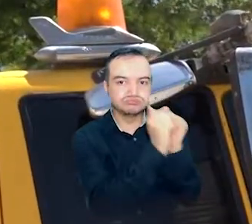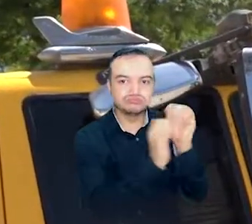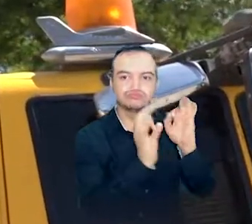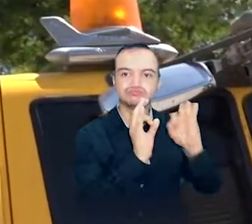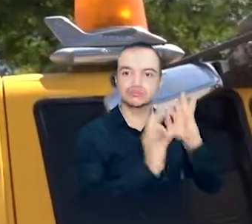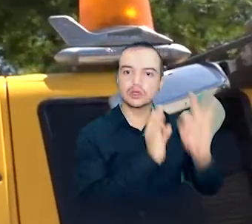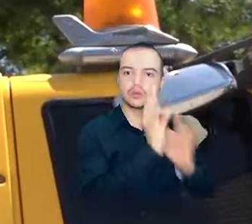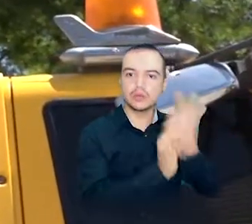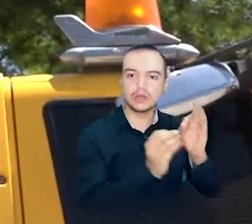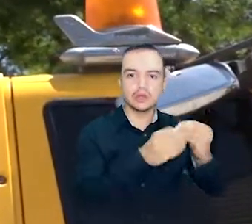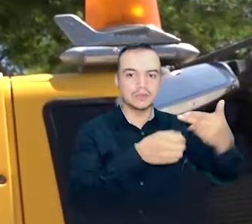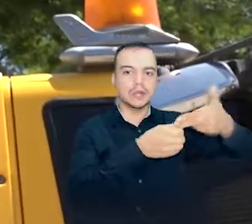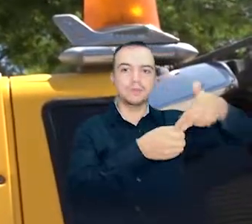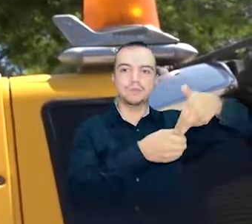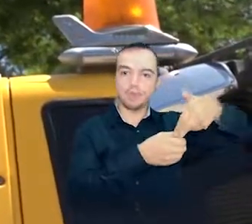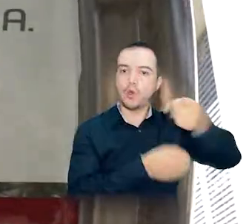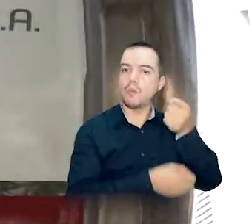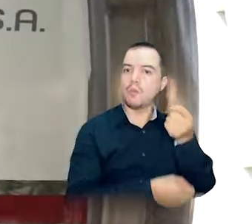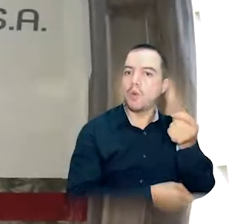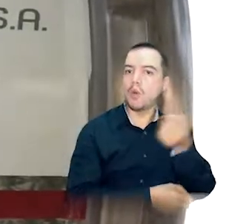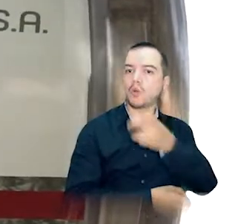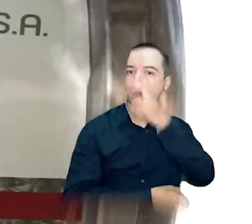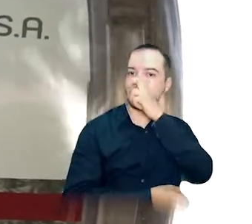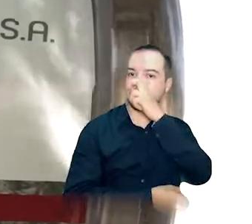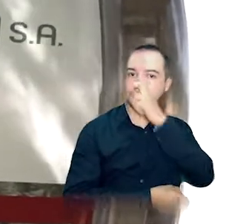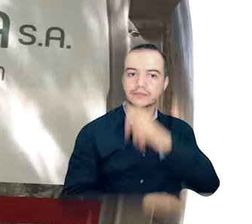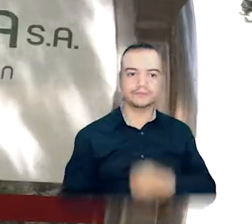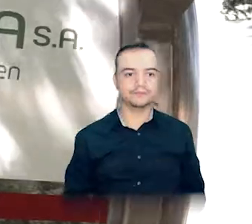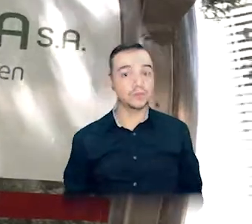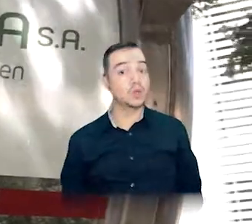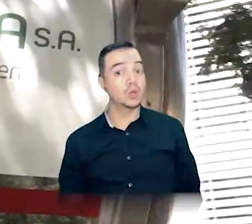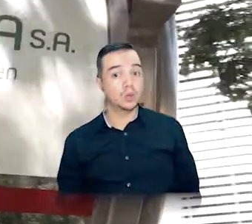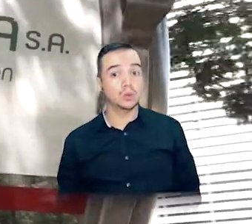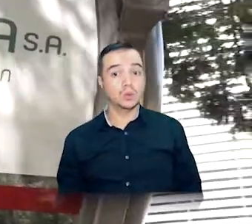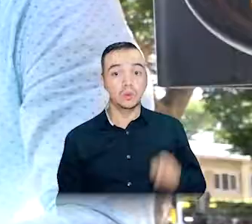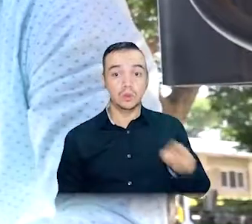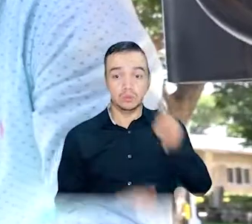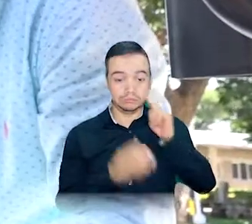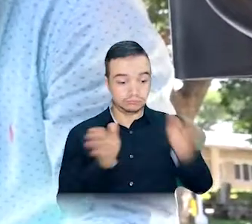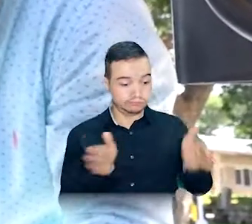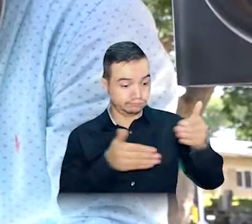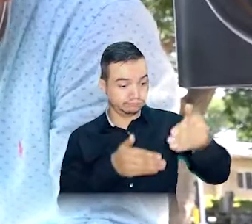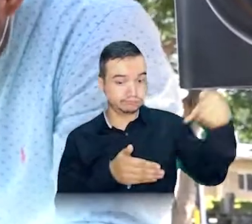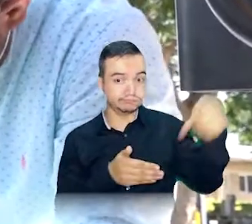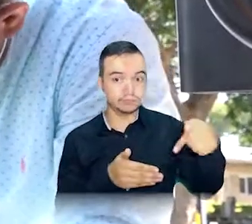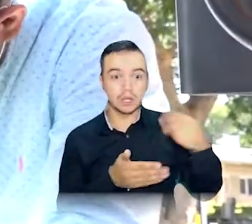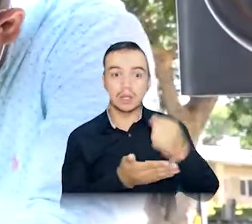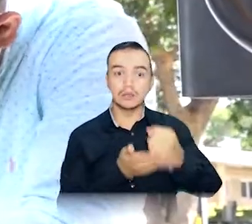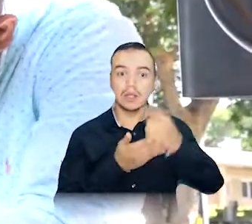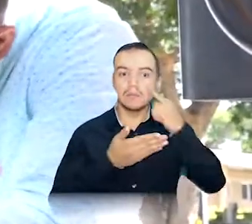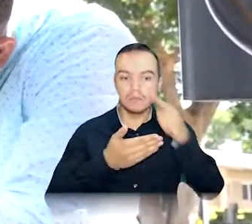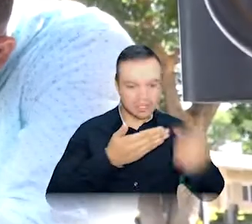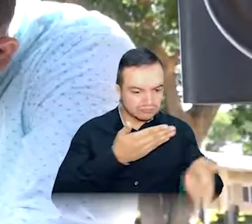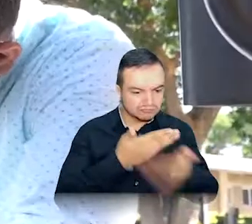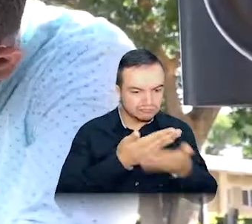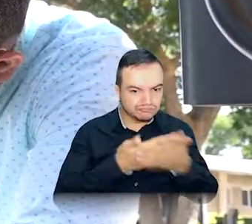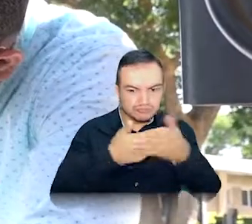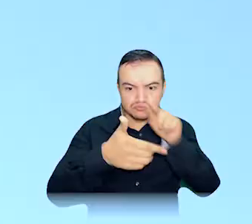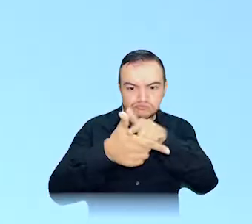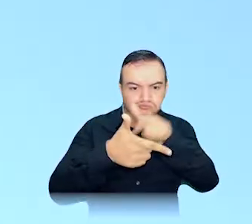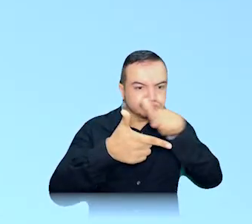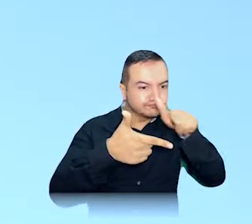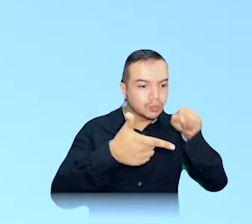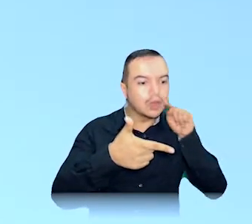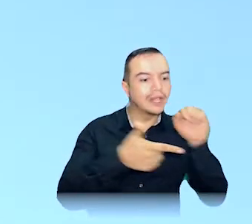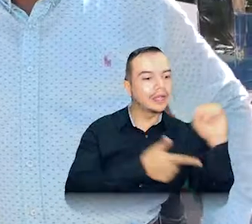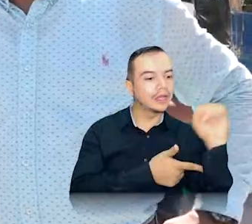autopartes, de rendimiento de combustible. El analizador de gases mide diferentes tipos de emisiones contaminantes con el propósito de comparar